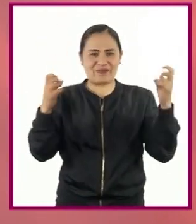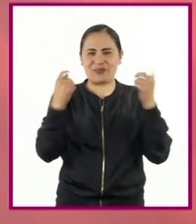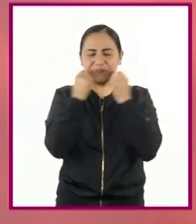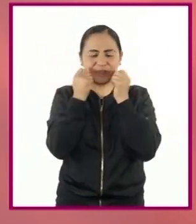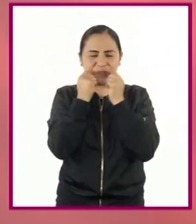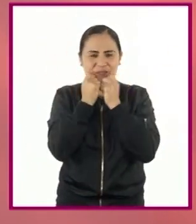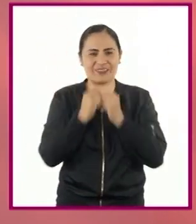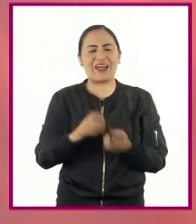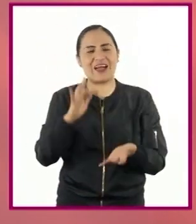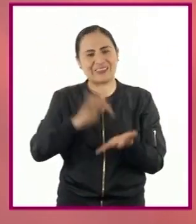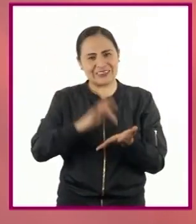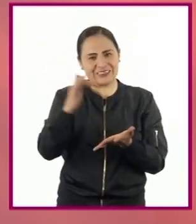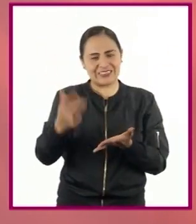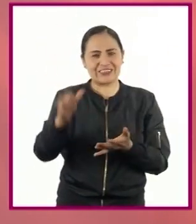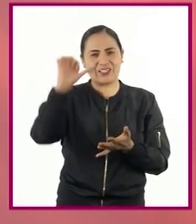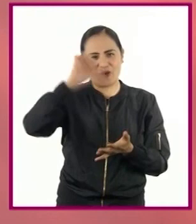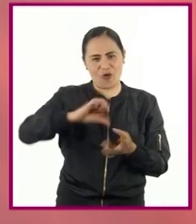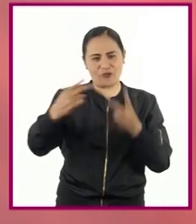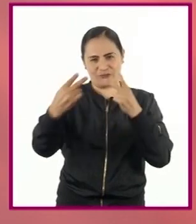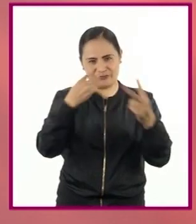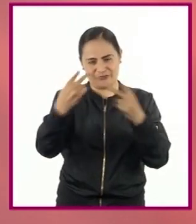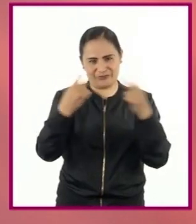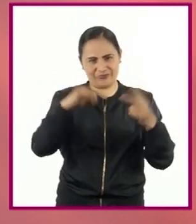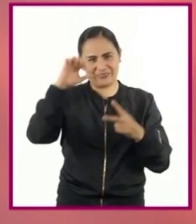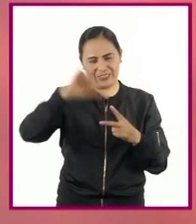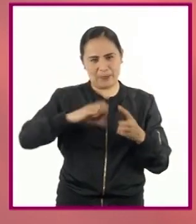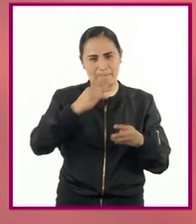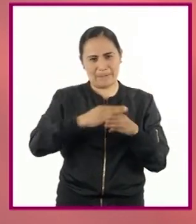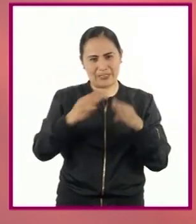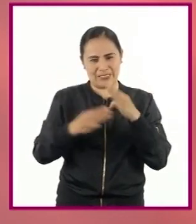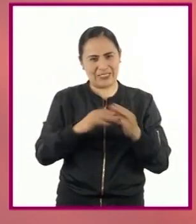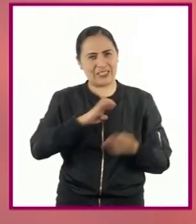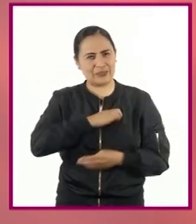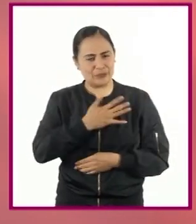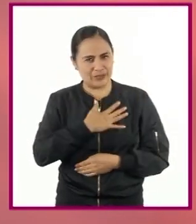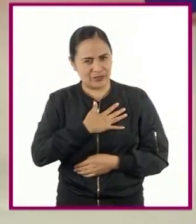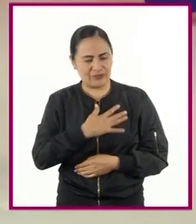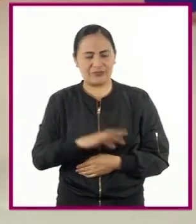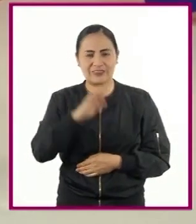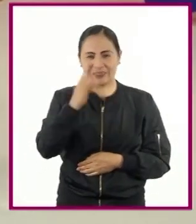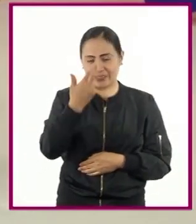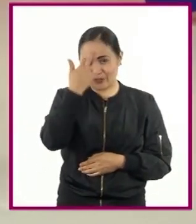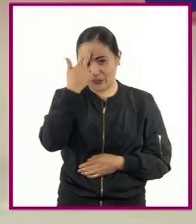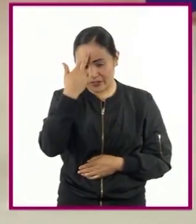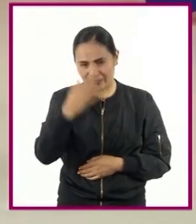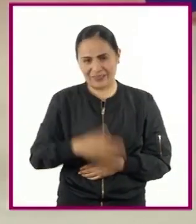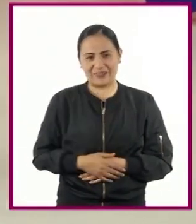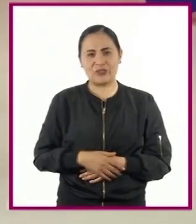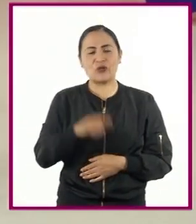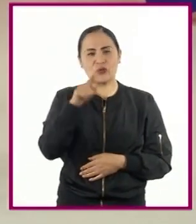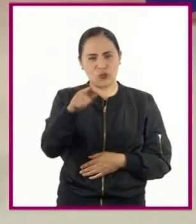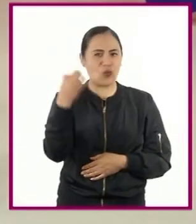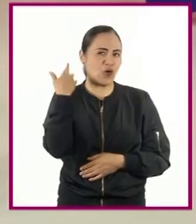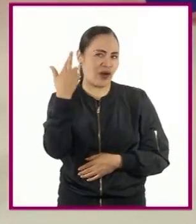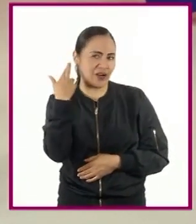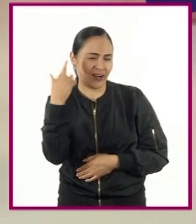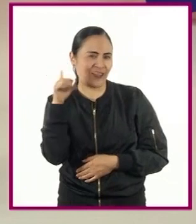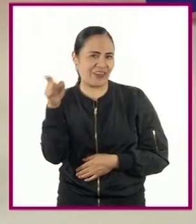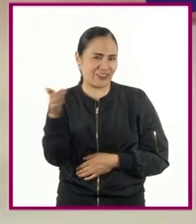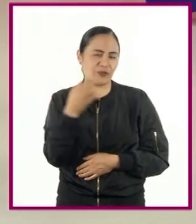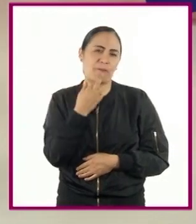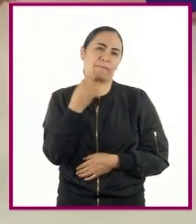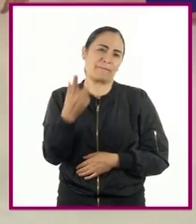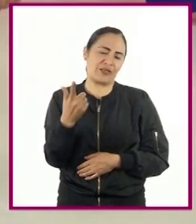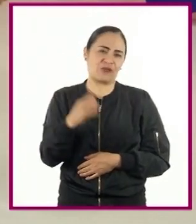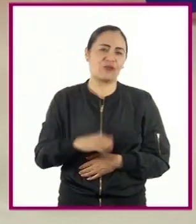con nosotros esta sesión de Lengua Materna 3. Recuerden, mejor dilo en la radio. Hemos